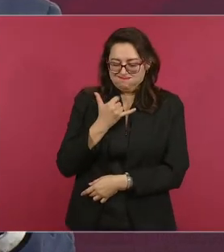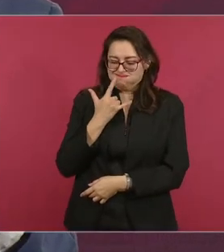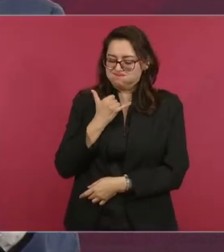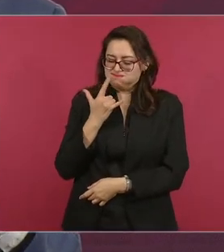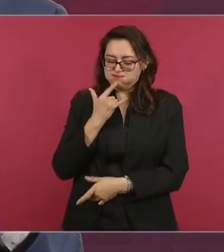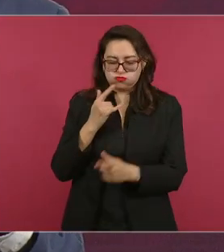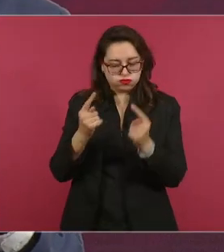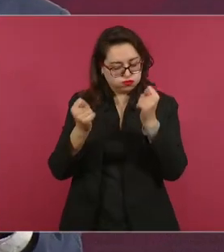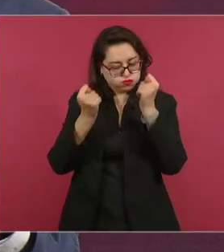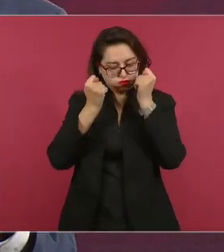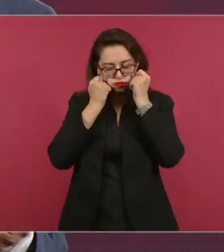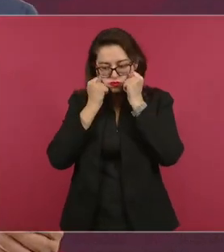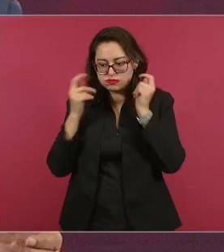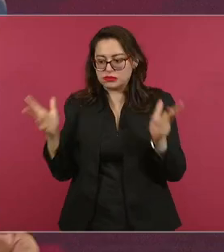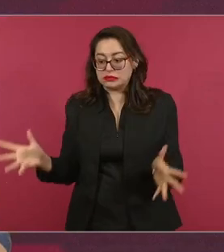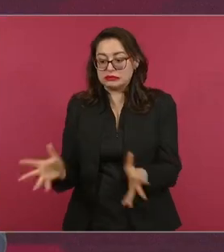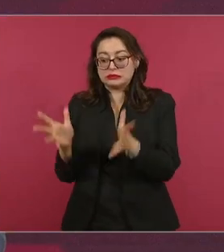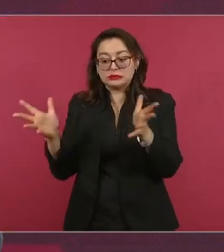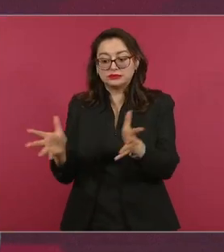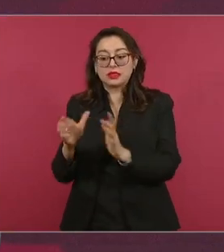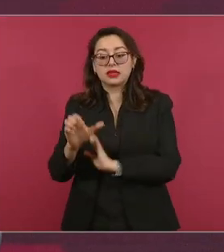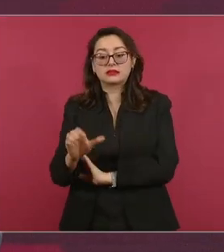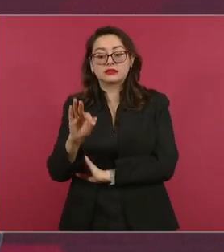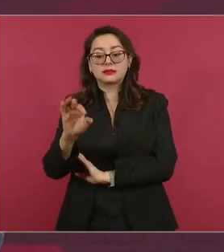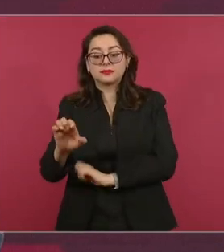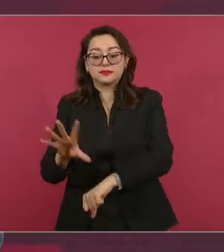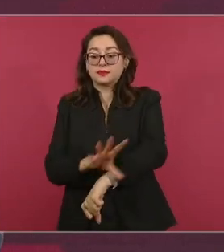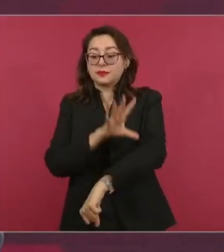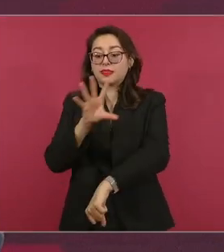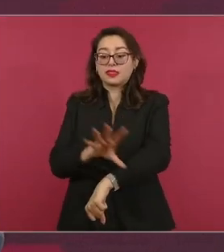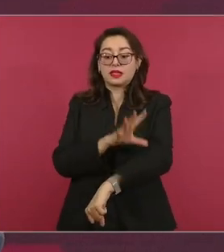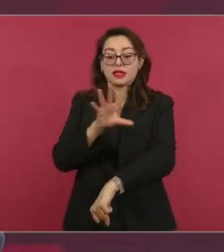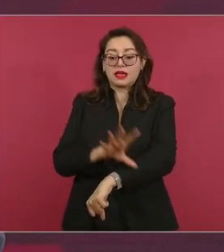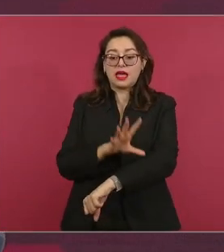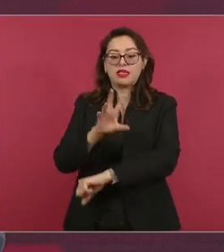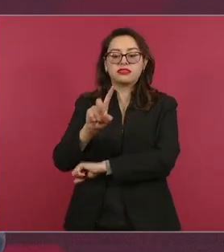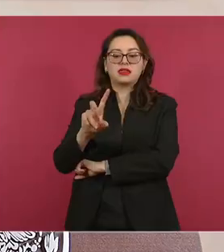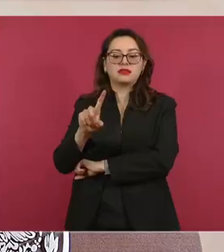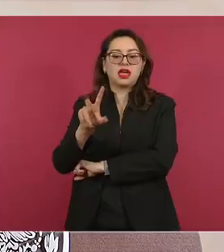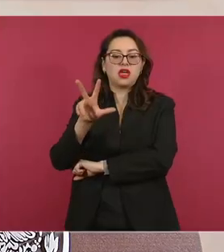llegamos a tener 38% de la energía